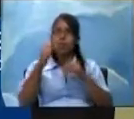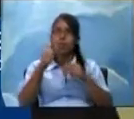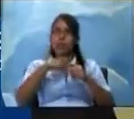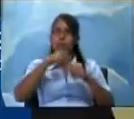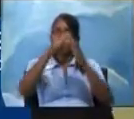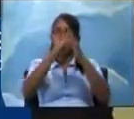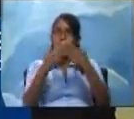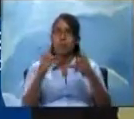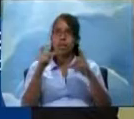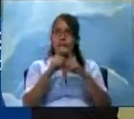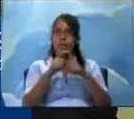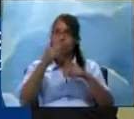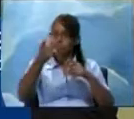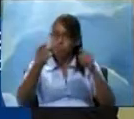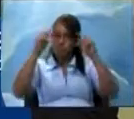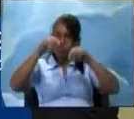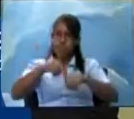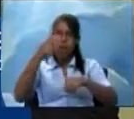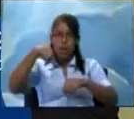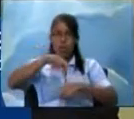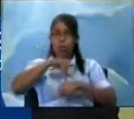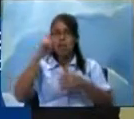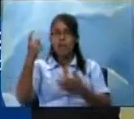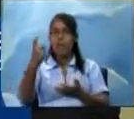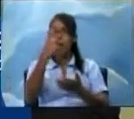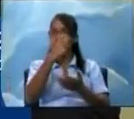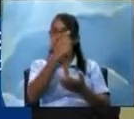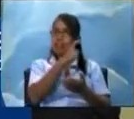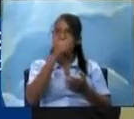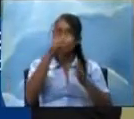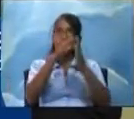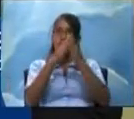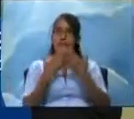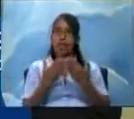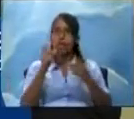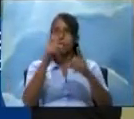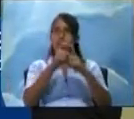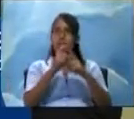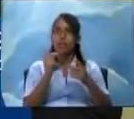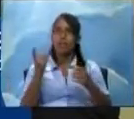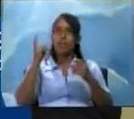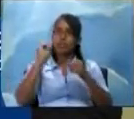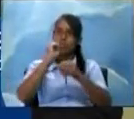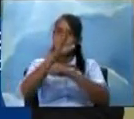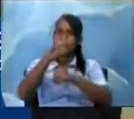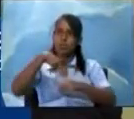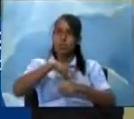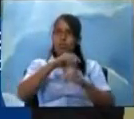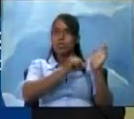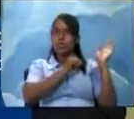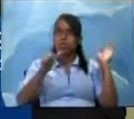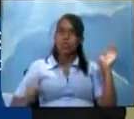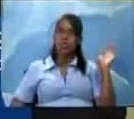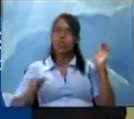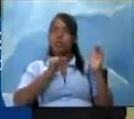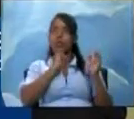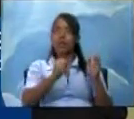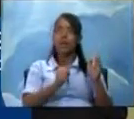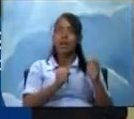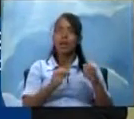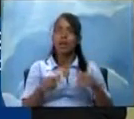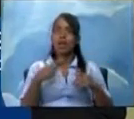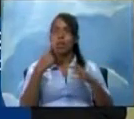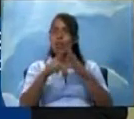esta palabra que resalta acá para nuestra enseñanza. Y una de las palabras que suelta acá nuestro Señor Jesucristo es,